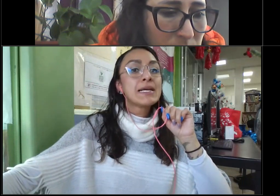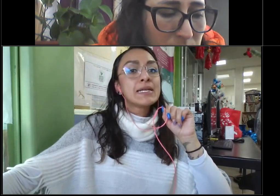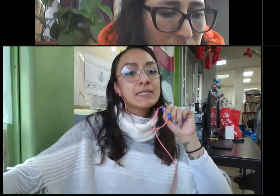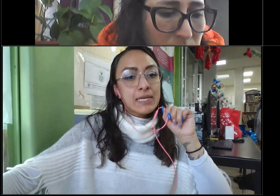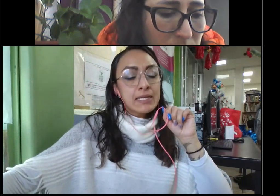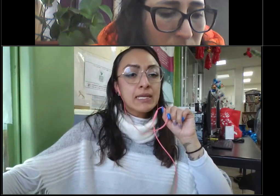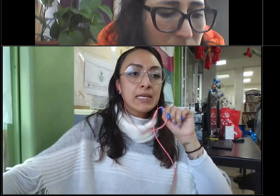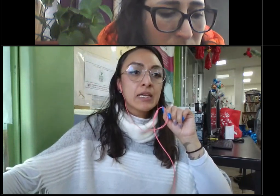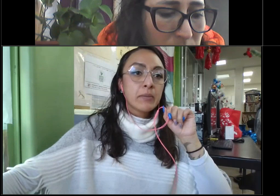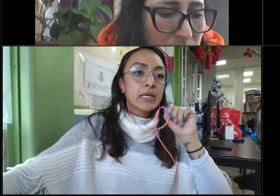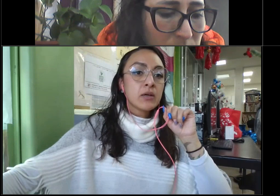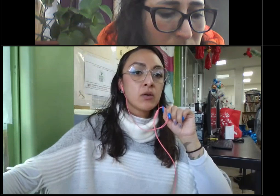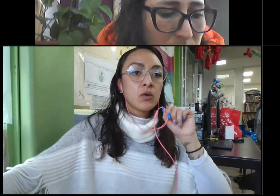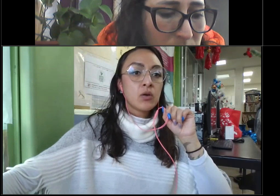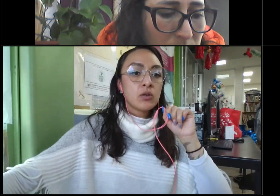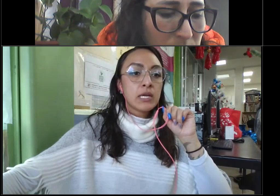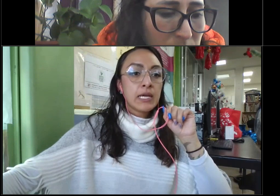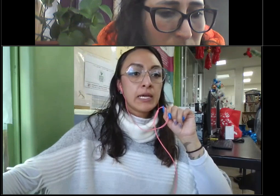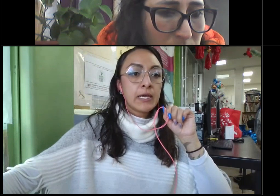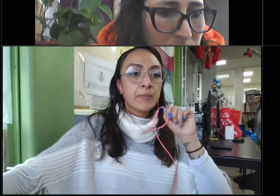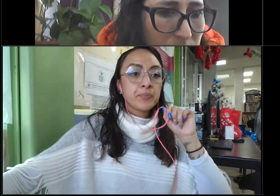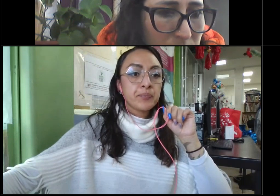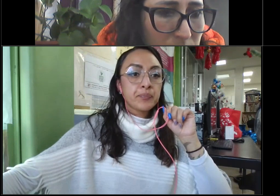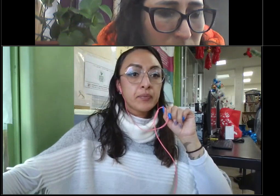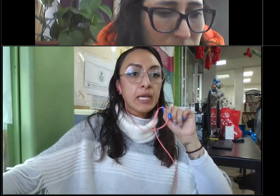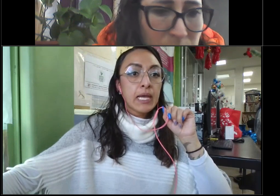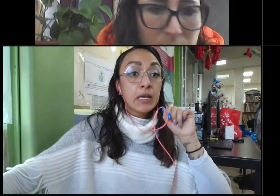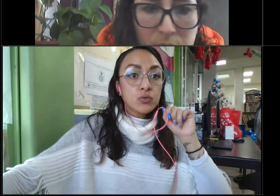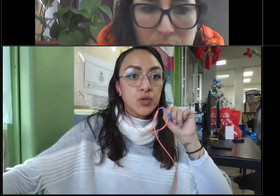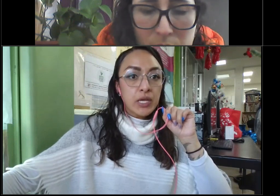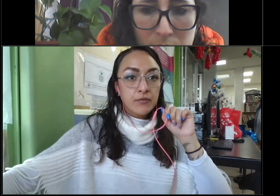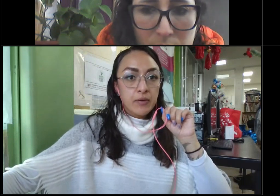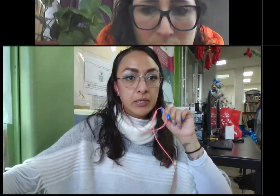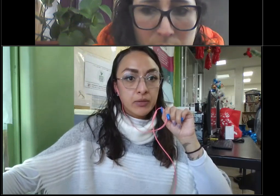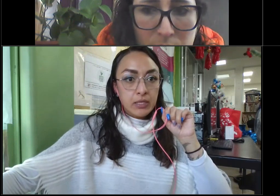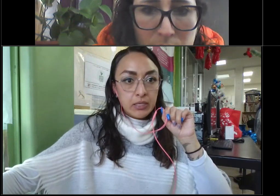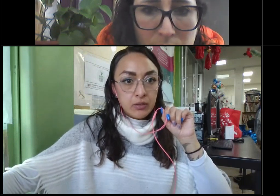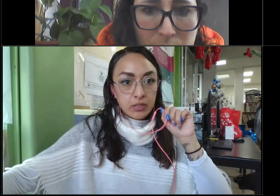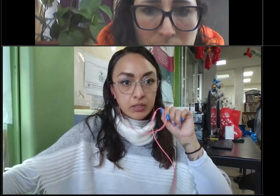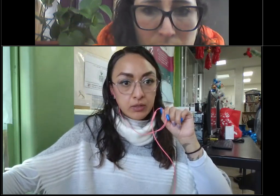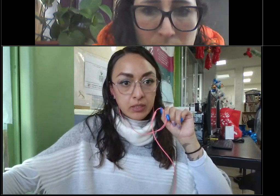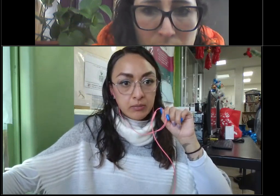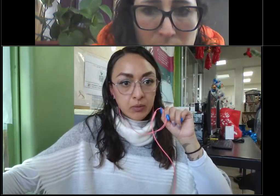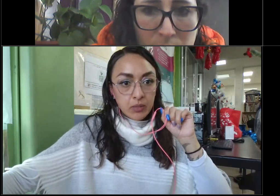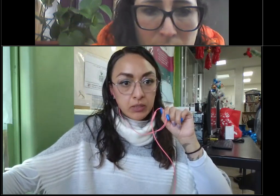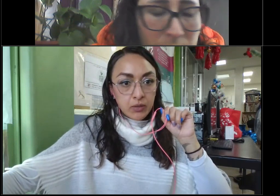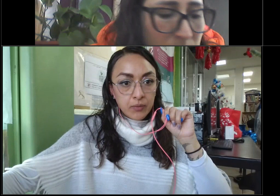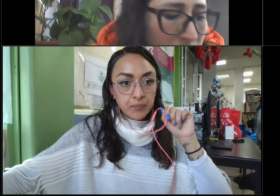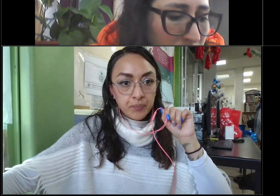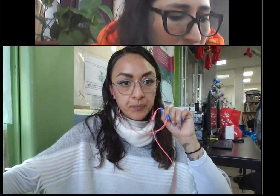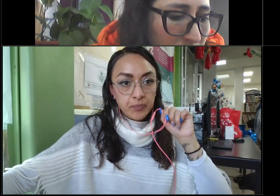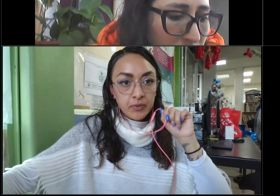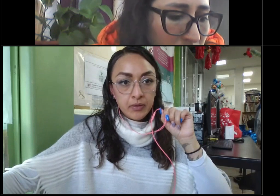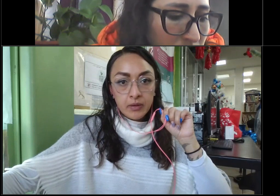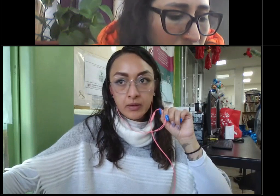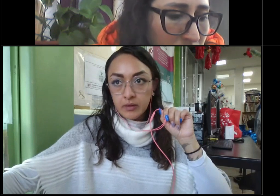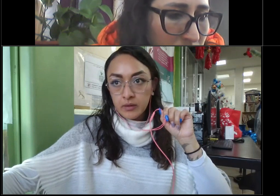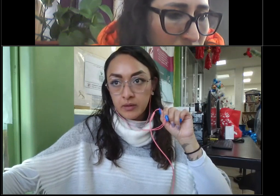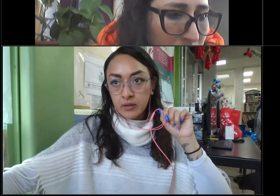alumnos sí tiene que ver con el uso del alfabeto dactilológico. Déjenme encuentro.